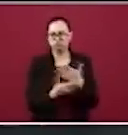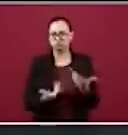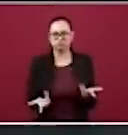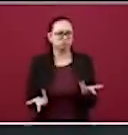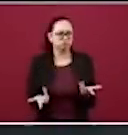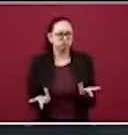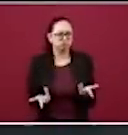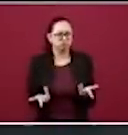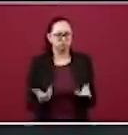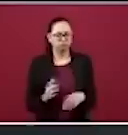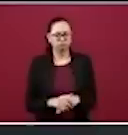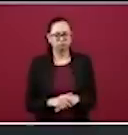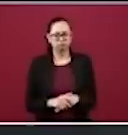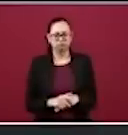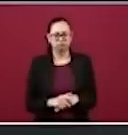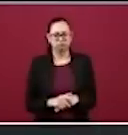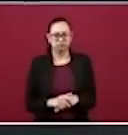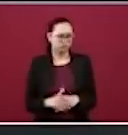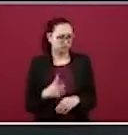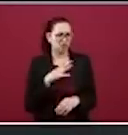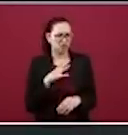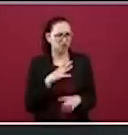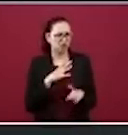Eso es lo que está pasando.